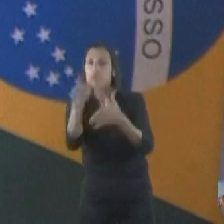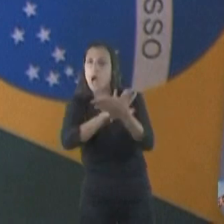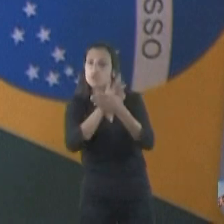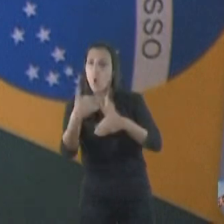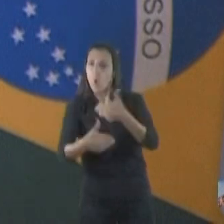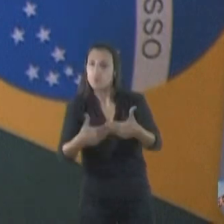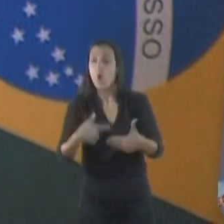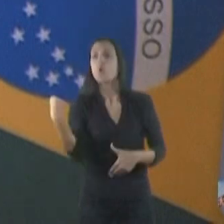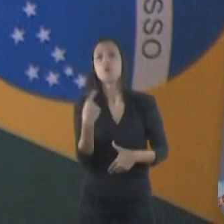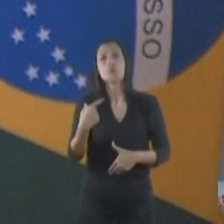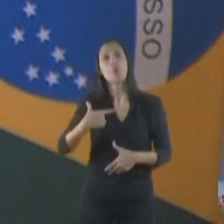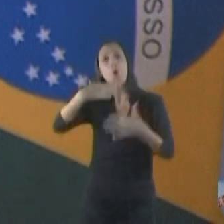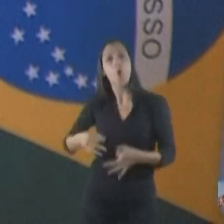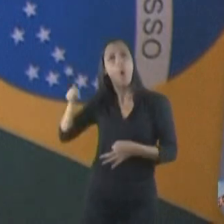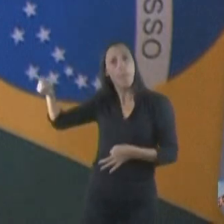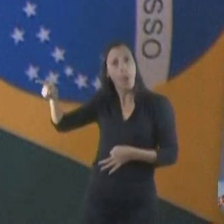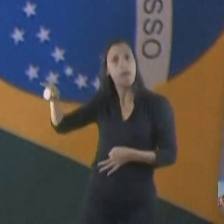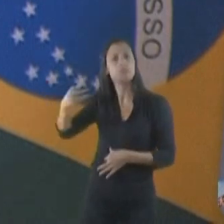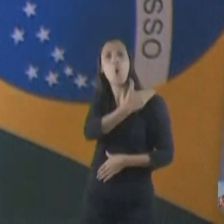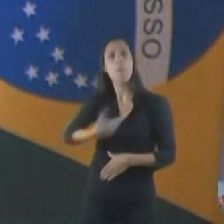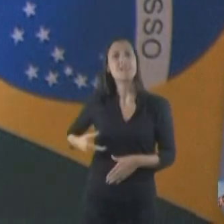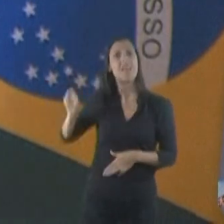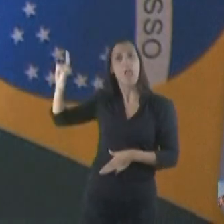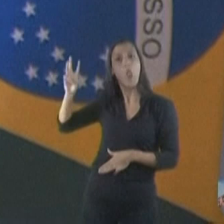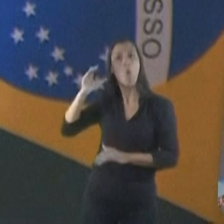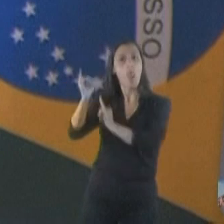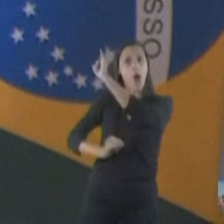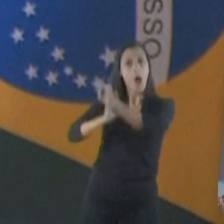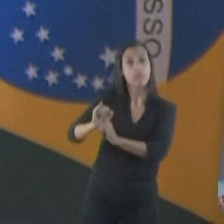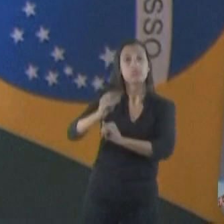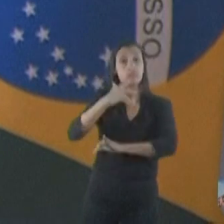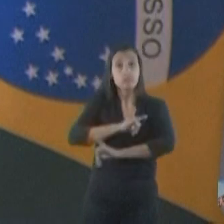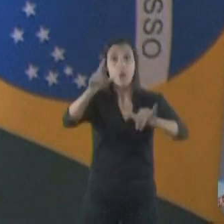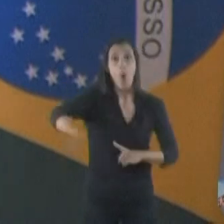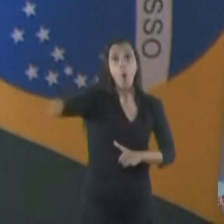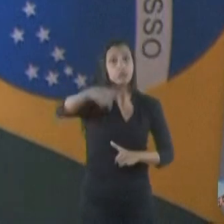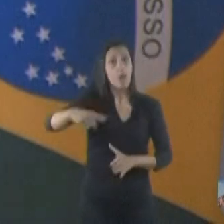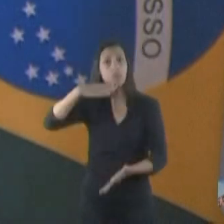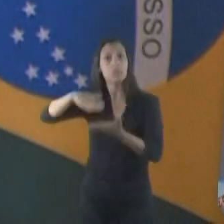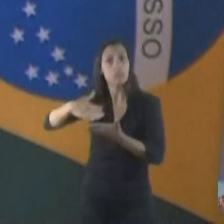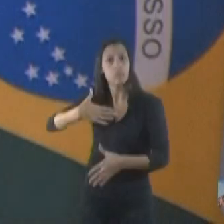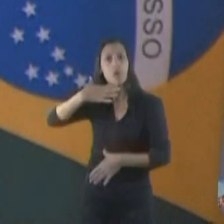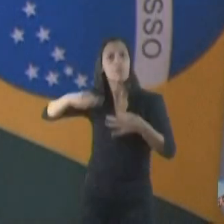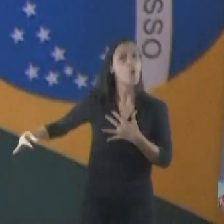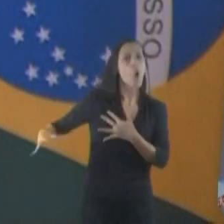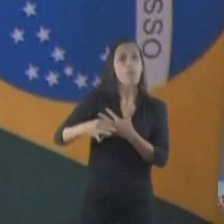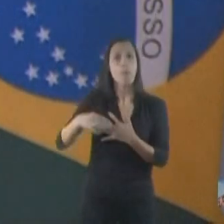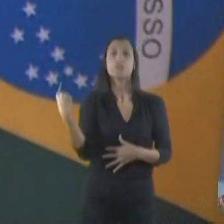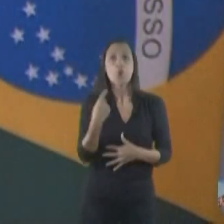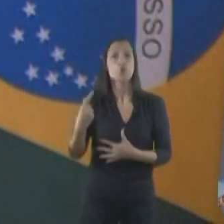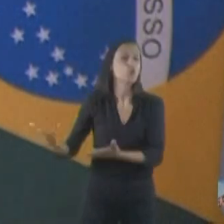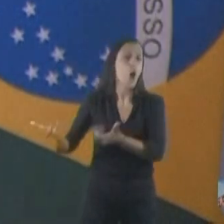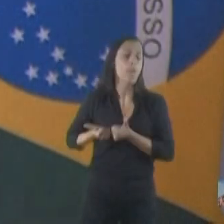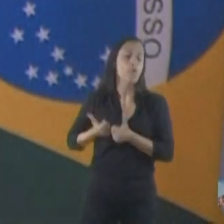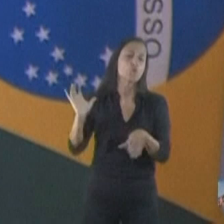Que el compromiso que el presidente Lula acaba de explicitar ante todos ustedes es para nosotros un respaldo muy